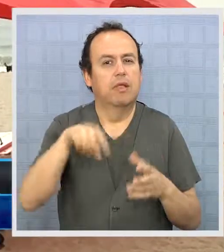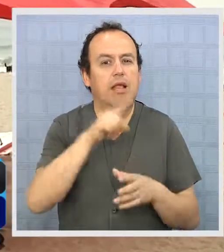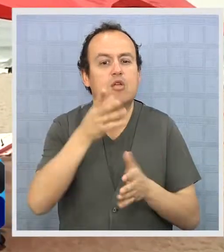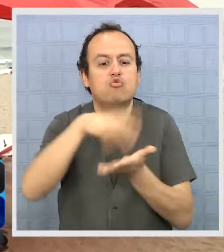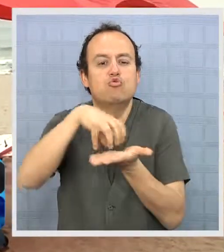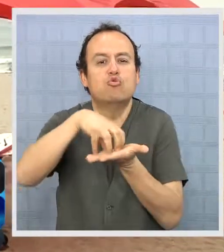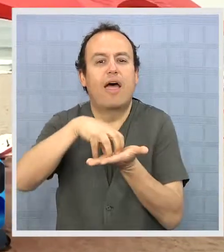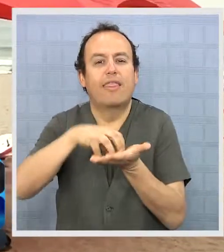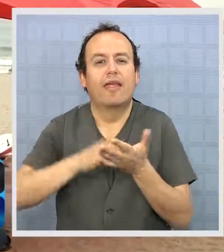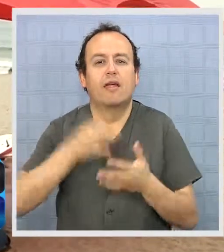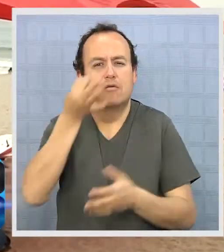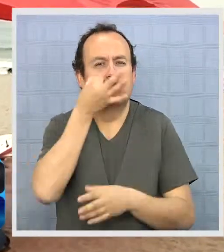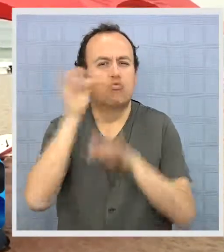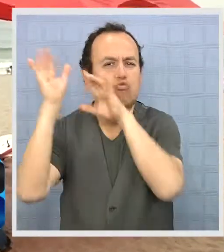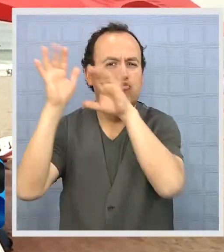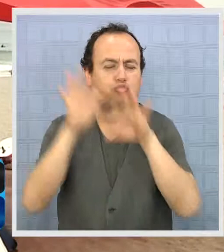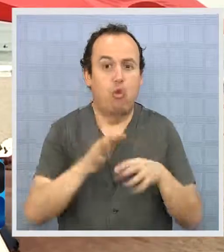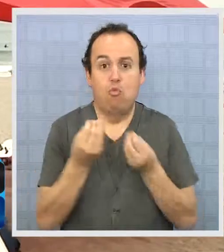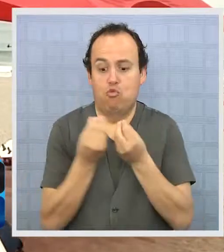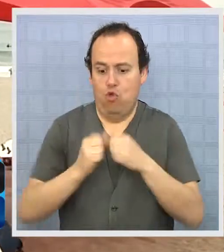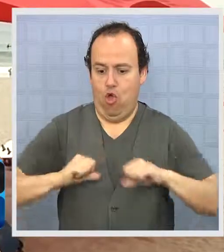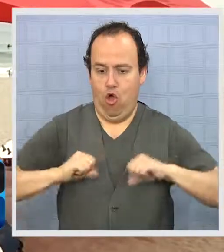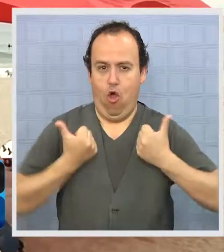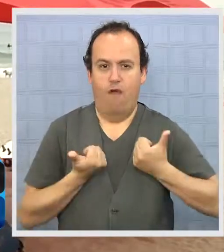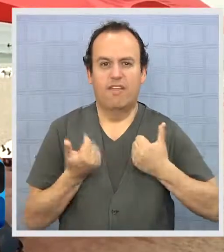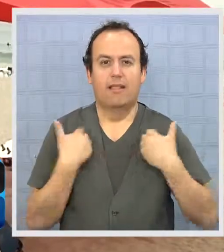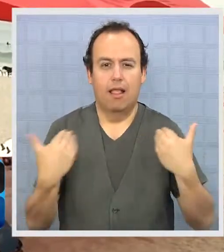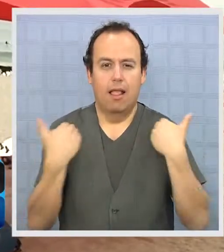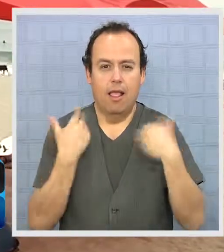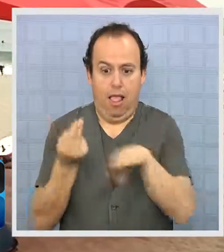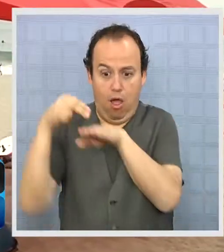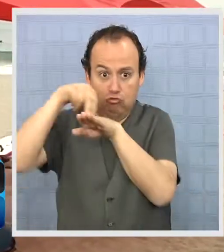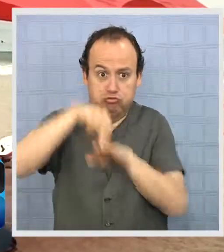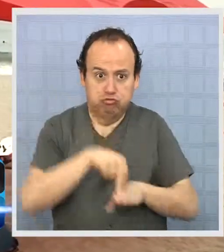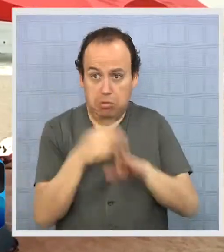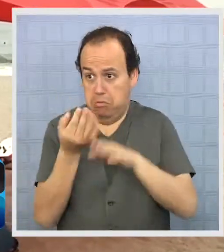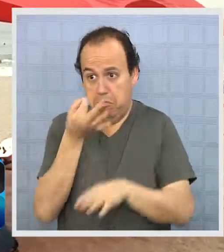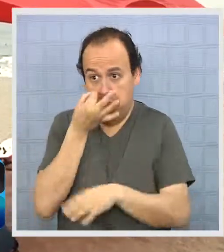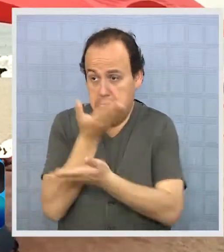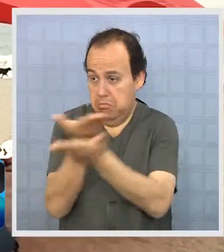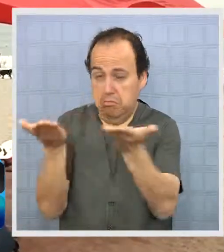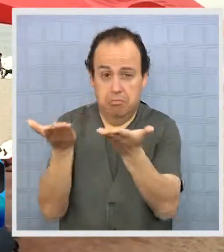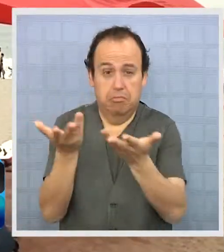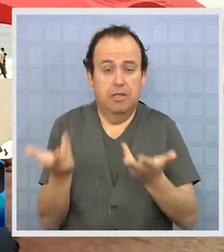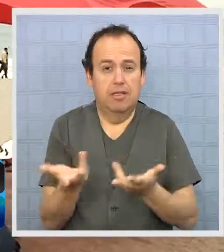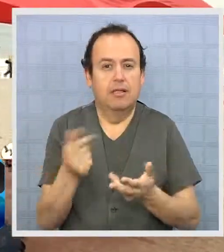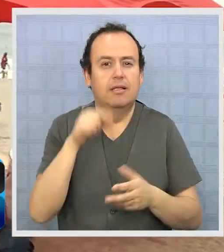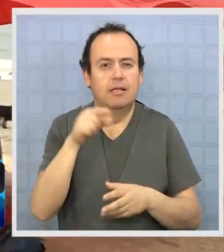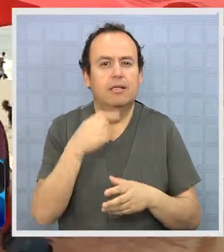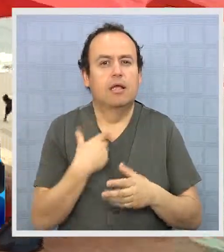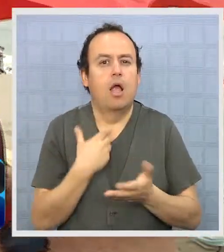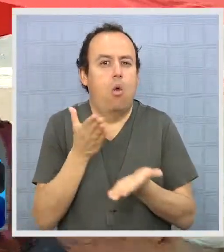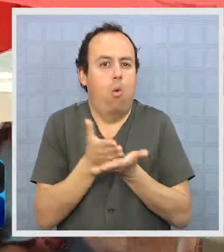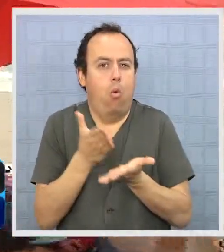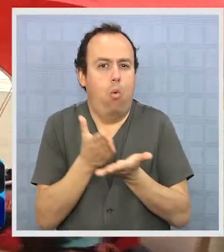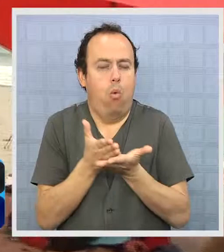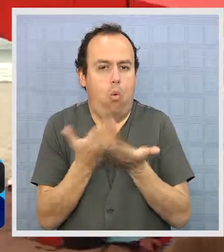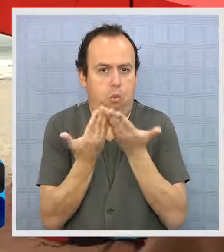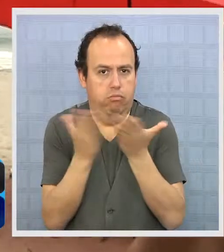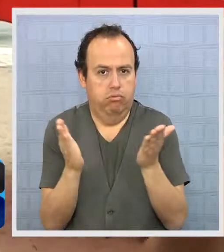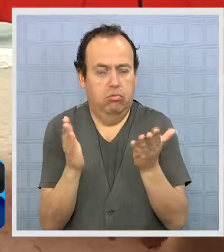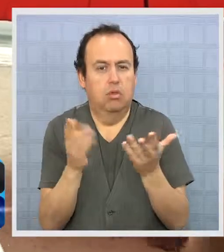turística vienen bastante jóvenes motivados por el tema del deporte el ser como tú puedes ver nosotros contamos con la escuela que